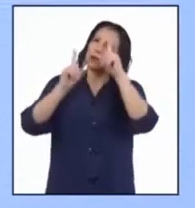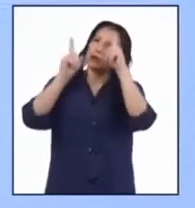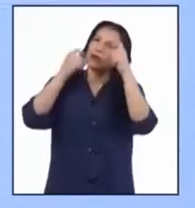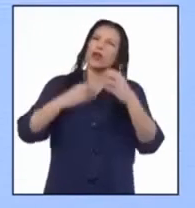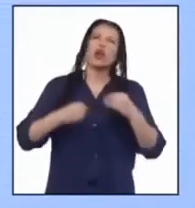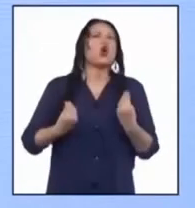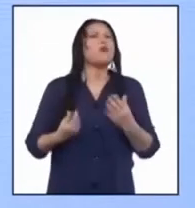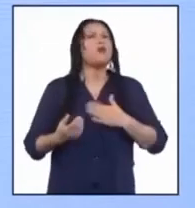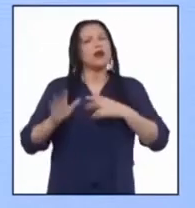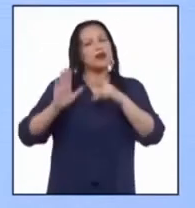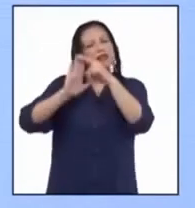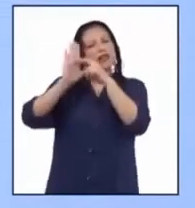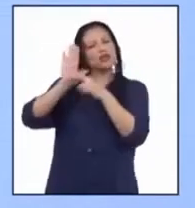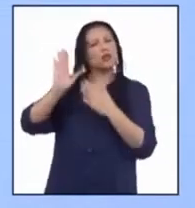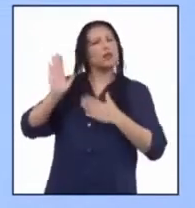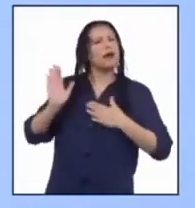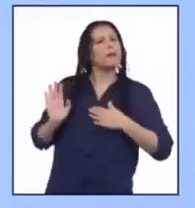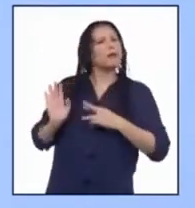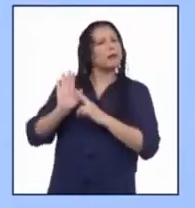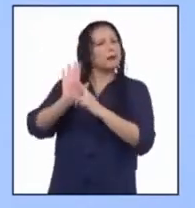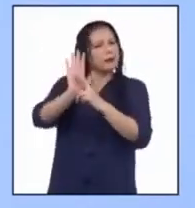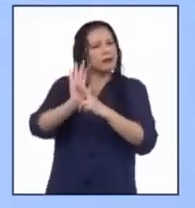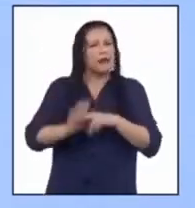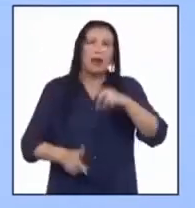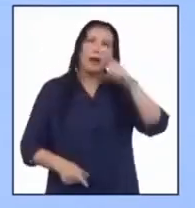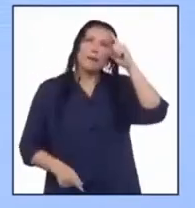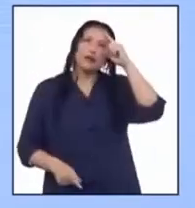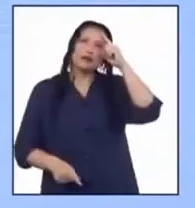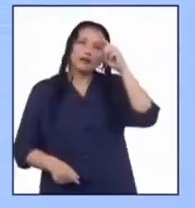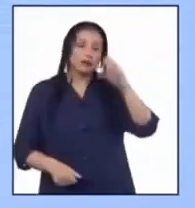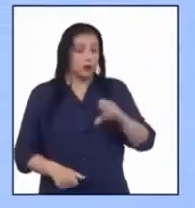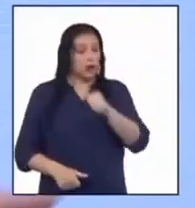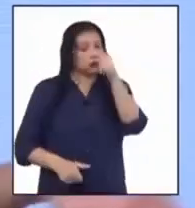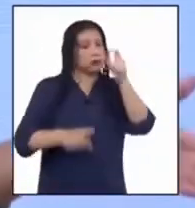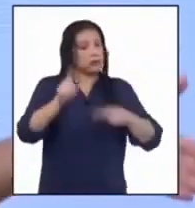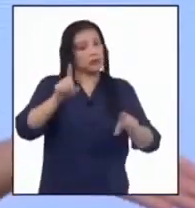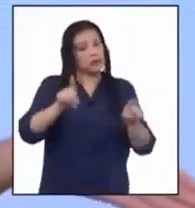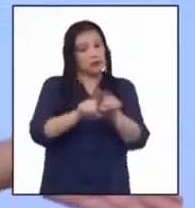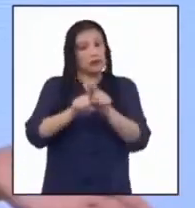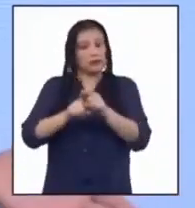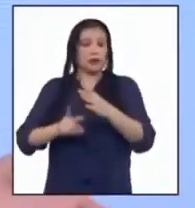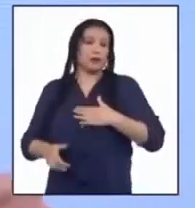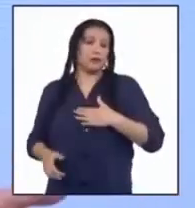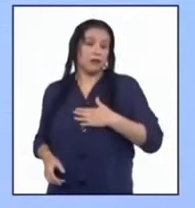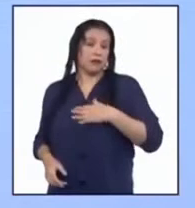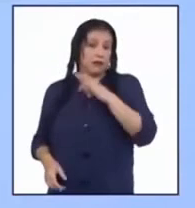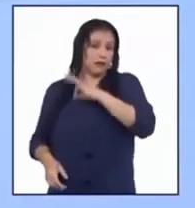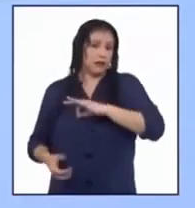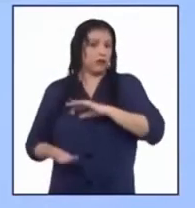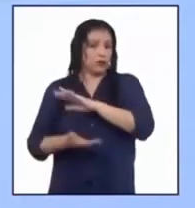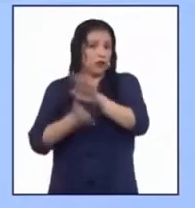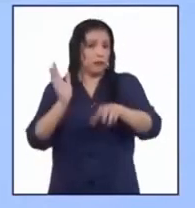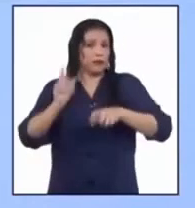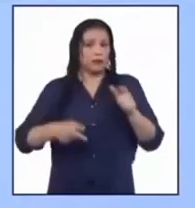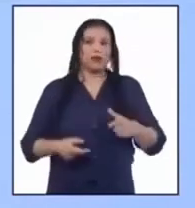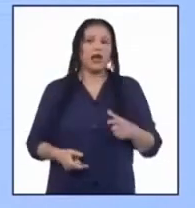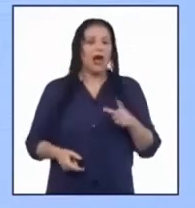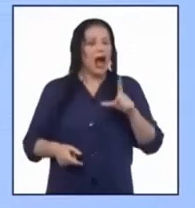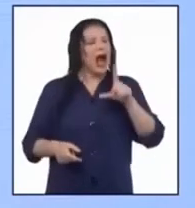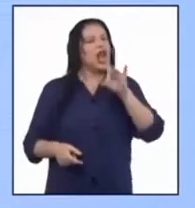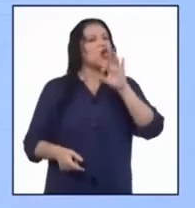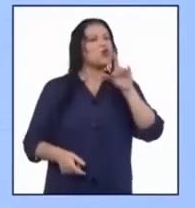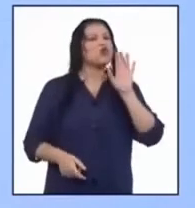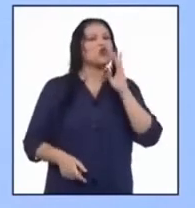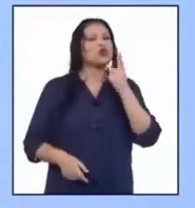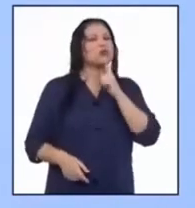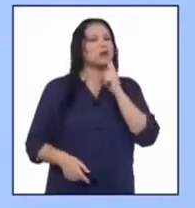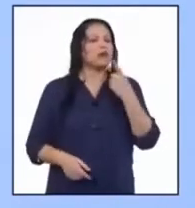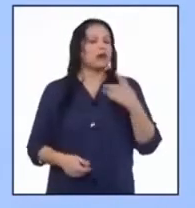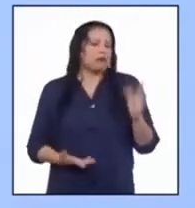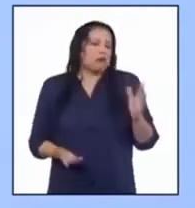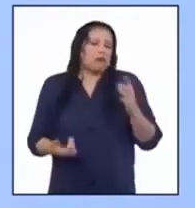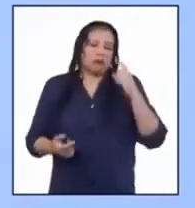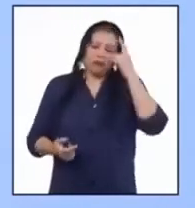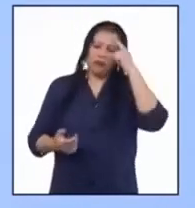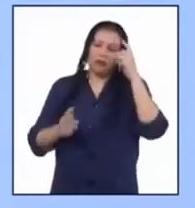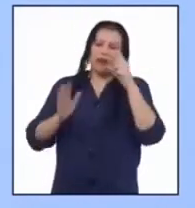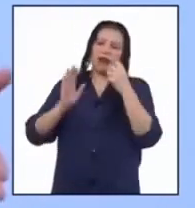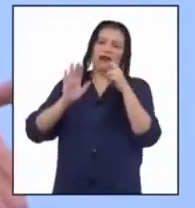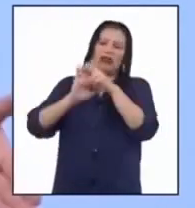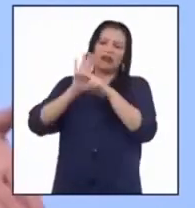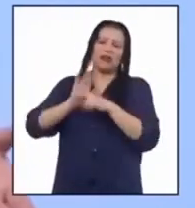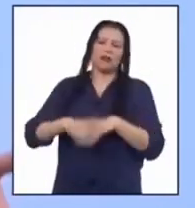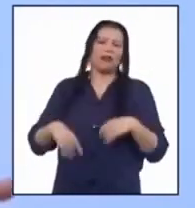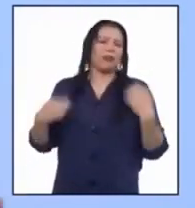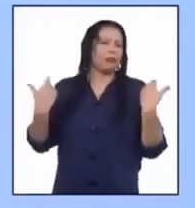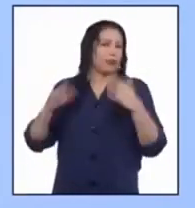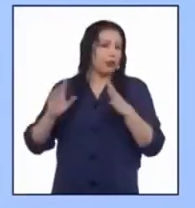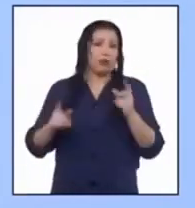nos representa, pensando en el otro y en el bien común. A Lucho y a su padre les parecía que la norma de no hacer reuniones no los representaba,